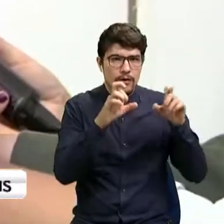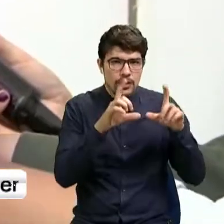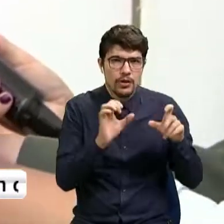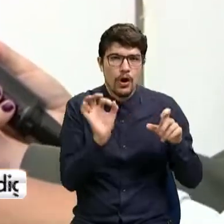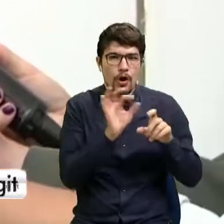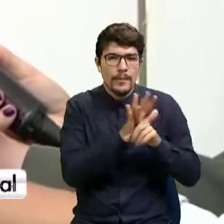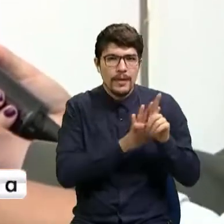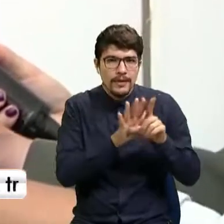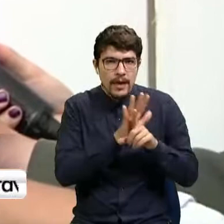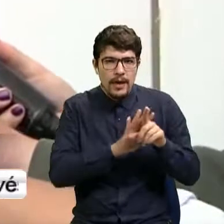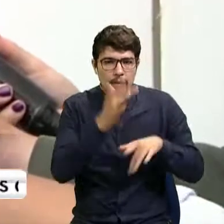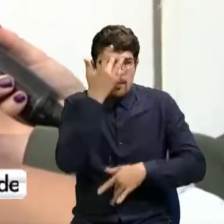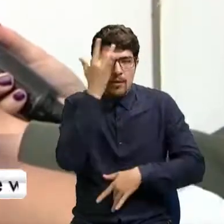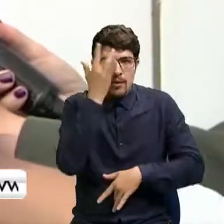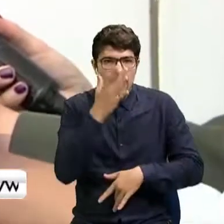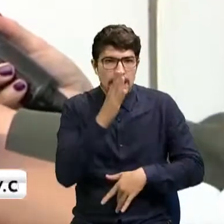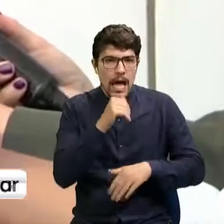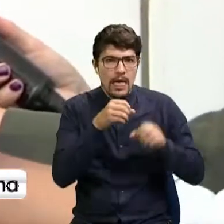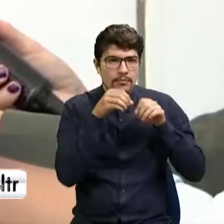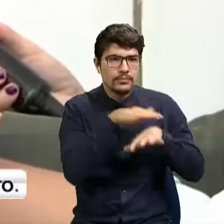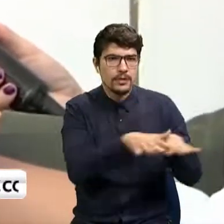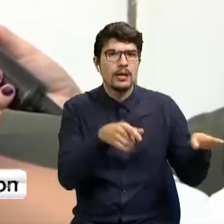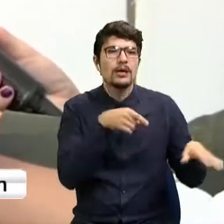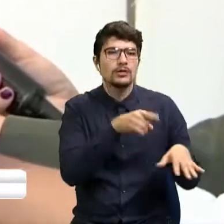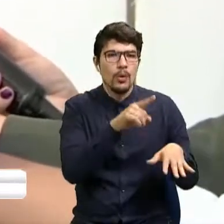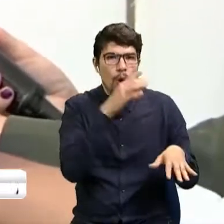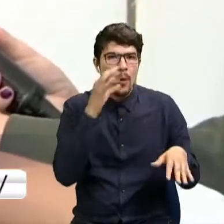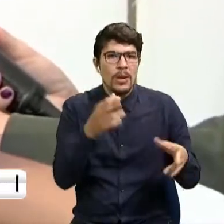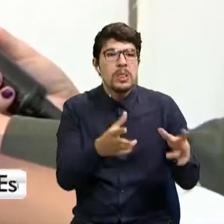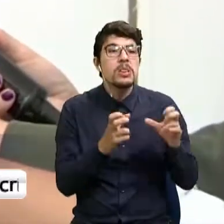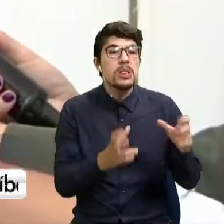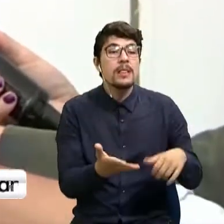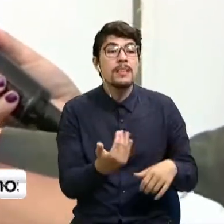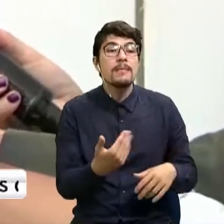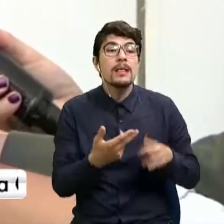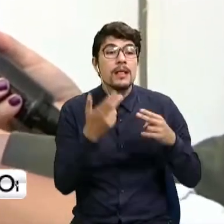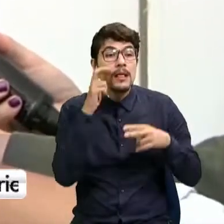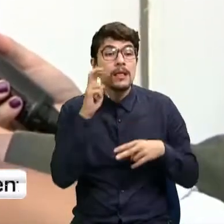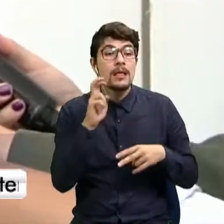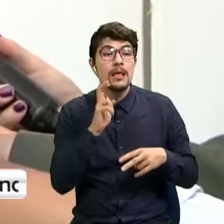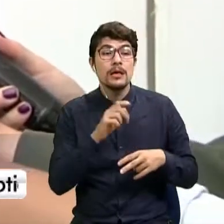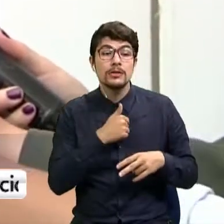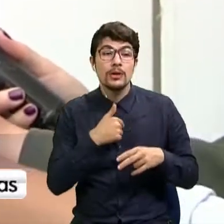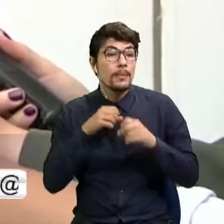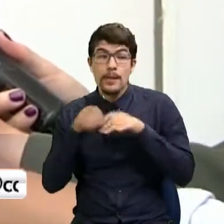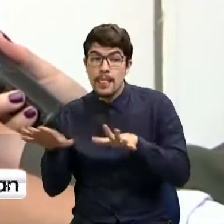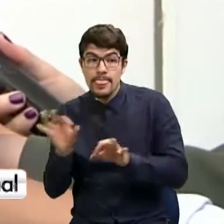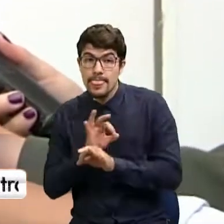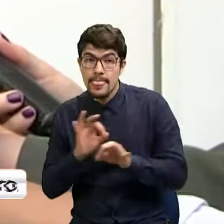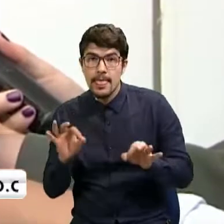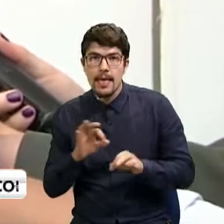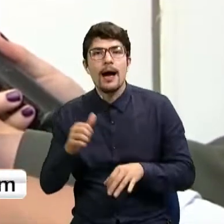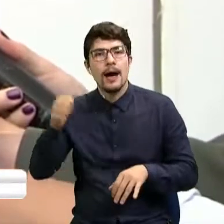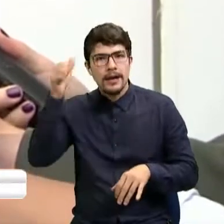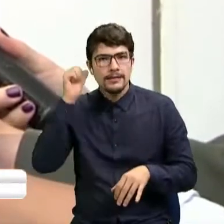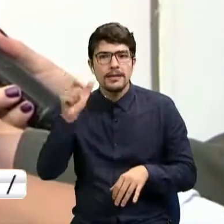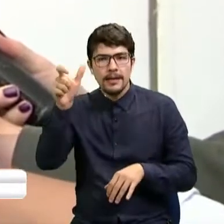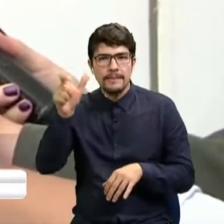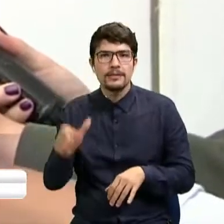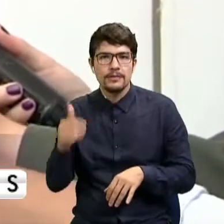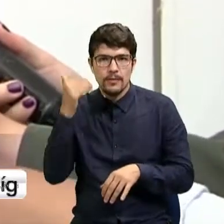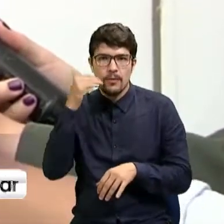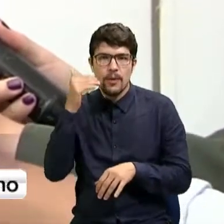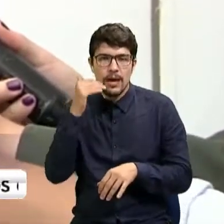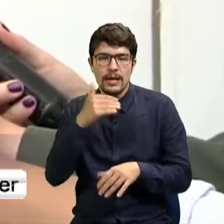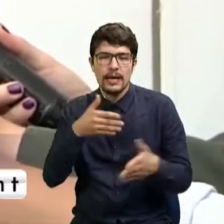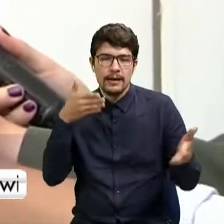él en su celular y no publicara las redes sociales efectivamente pues el día ayer la persona afectada coloca la denunciante el grupo gaula del grupo gaula